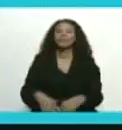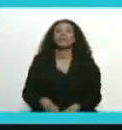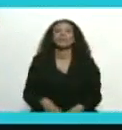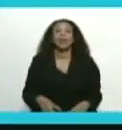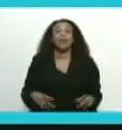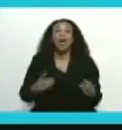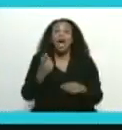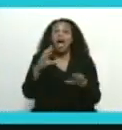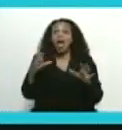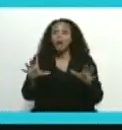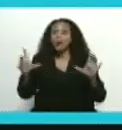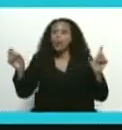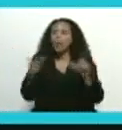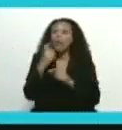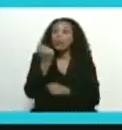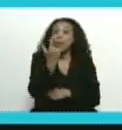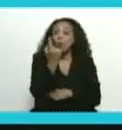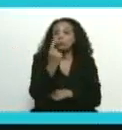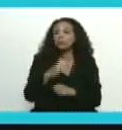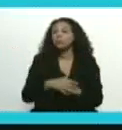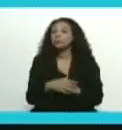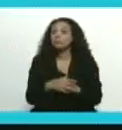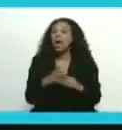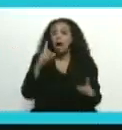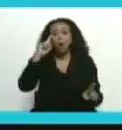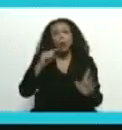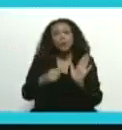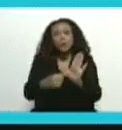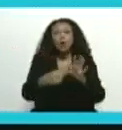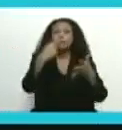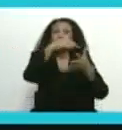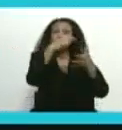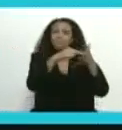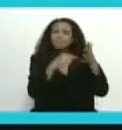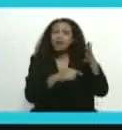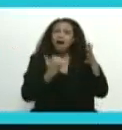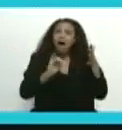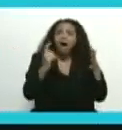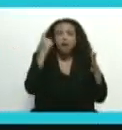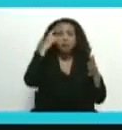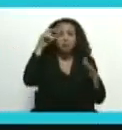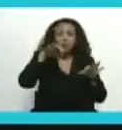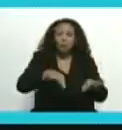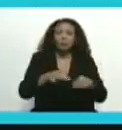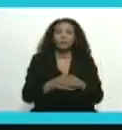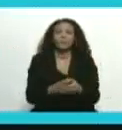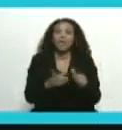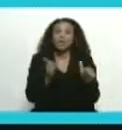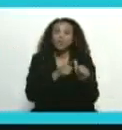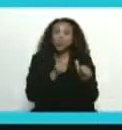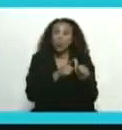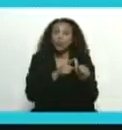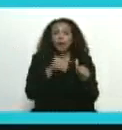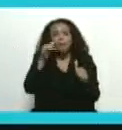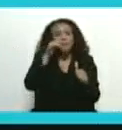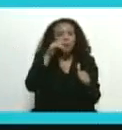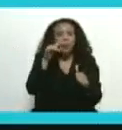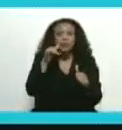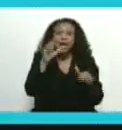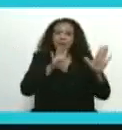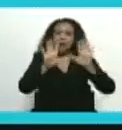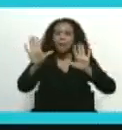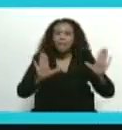edición número 11. A continuación, le presento el contenido que tendremos hoy. En el segmento Medios, Redes y